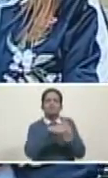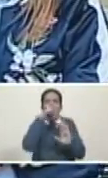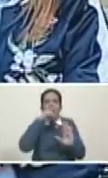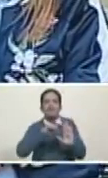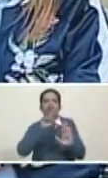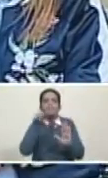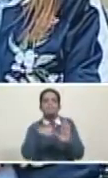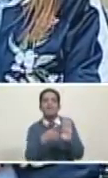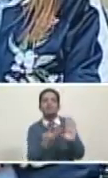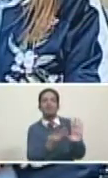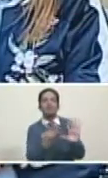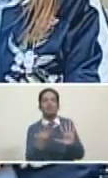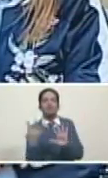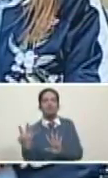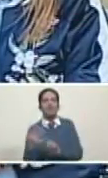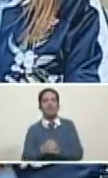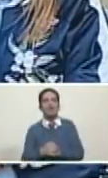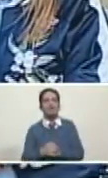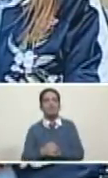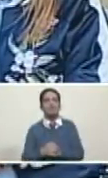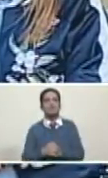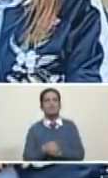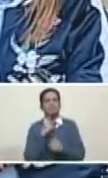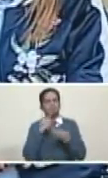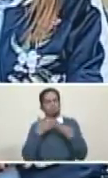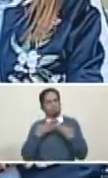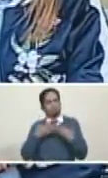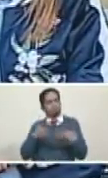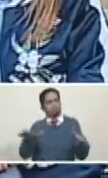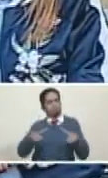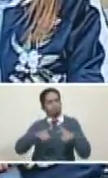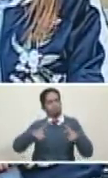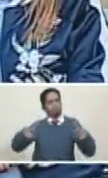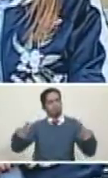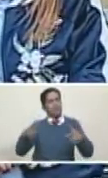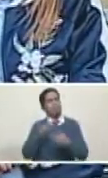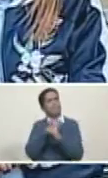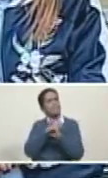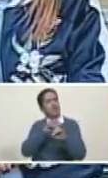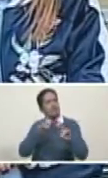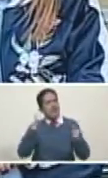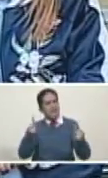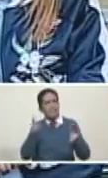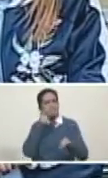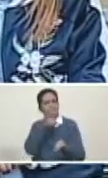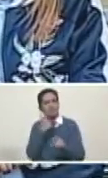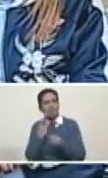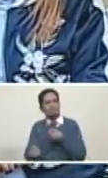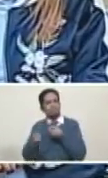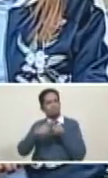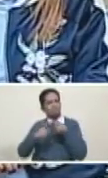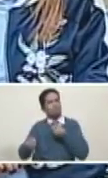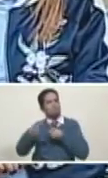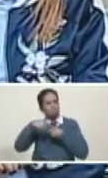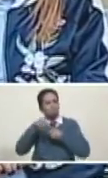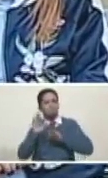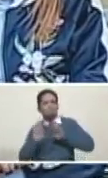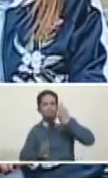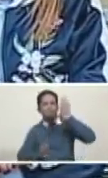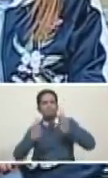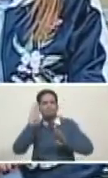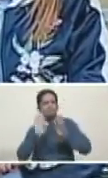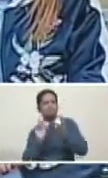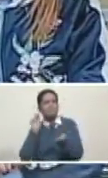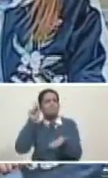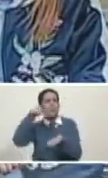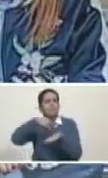ha expandido ampliamente la democracia participativa y protagónica del pueblo,